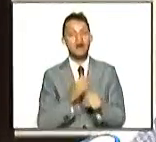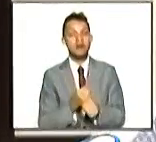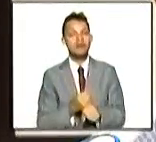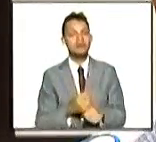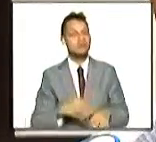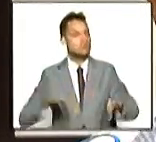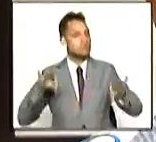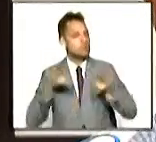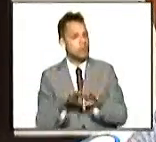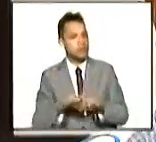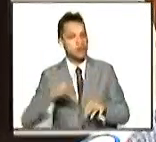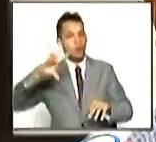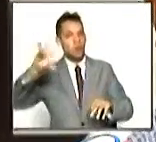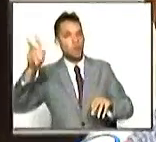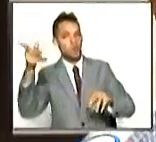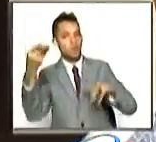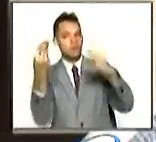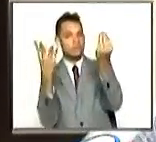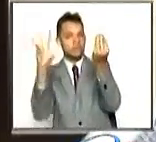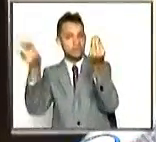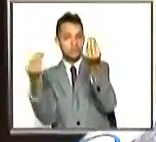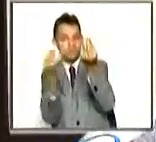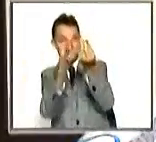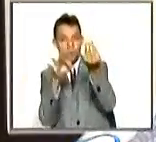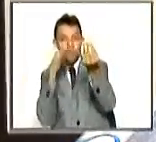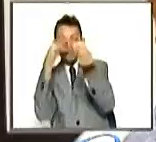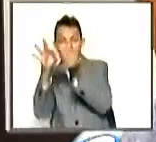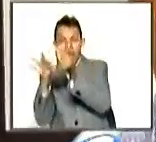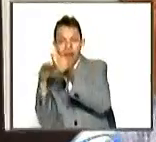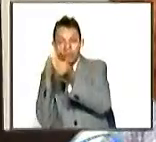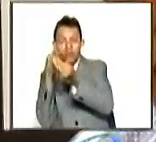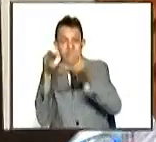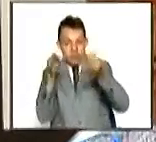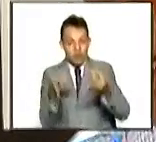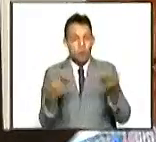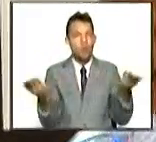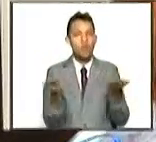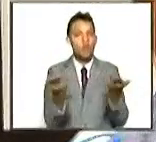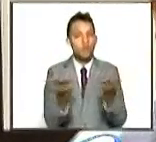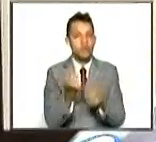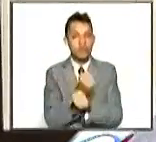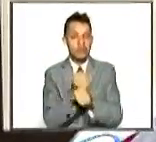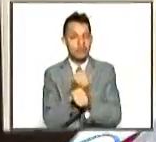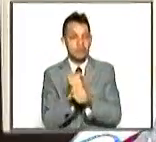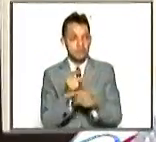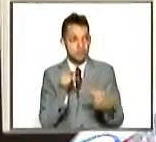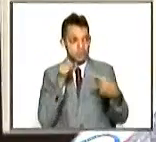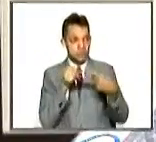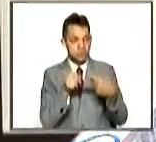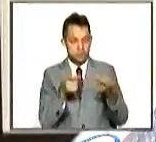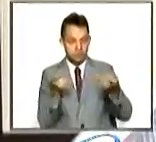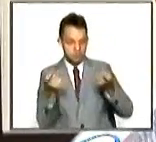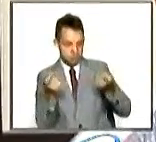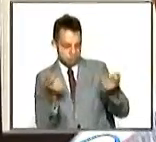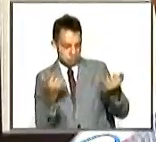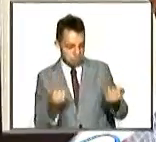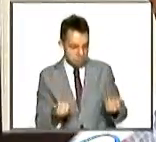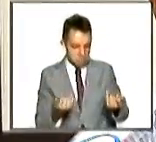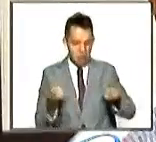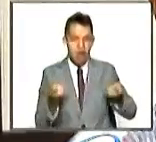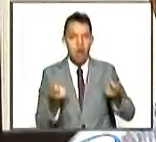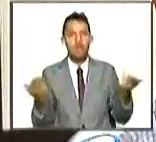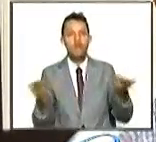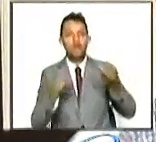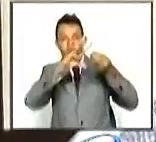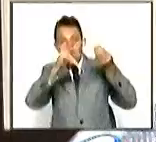tantos venenos. Pues es una uva que se saca sin necesidad de insecticida ni veneno. En cambio, las otras uvas